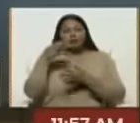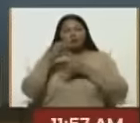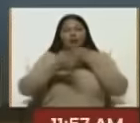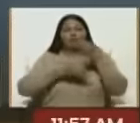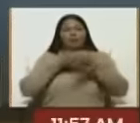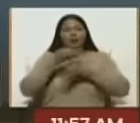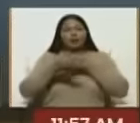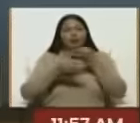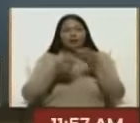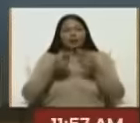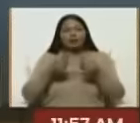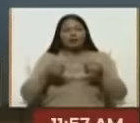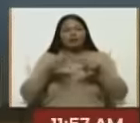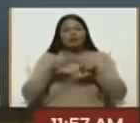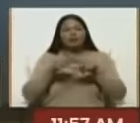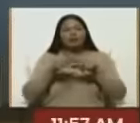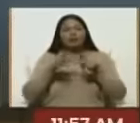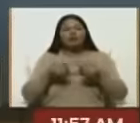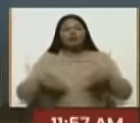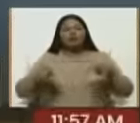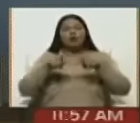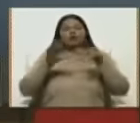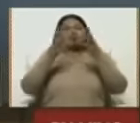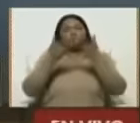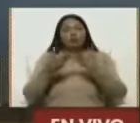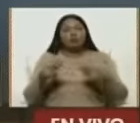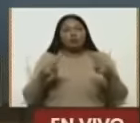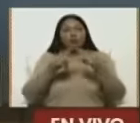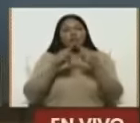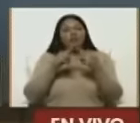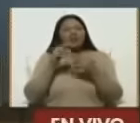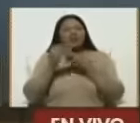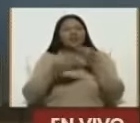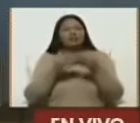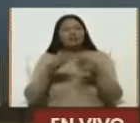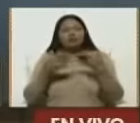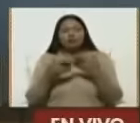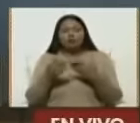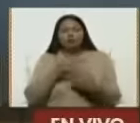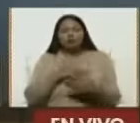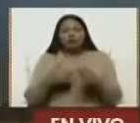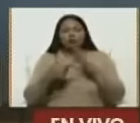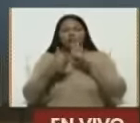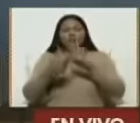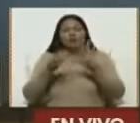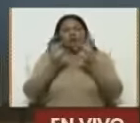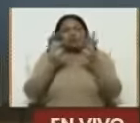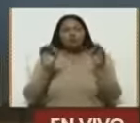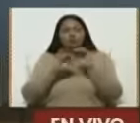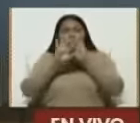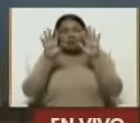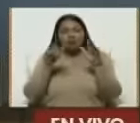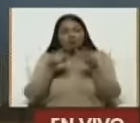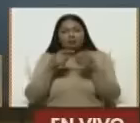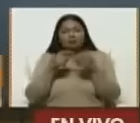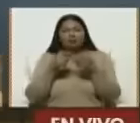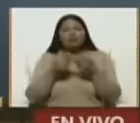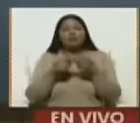este complejo industrial que se encontraba operando, y es lo que quiero destacar, de manera clandestina,